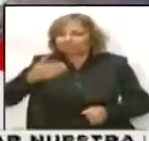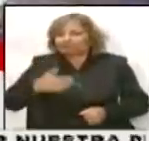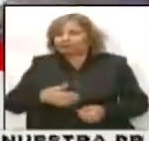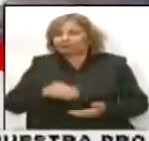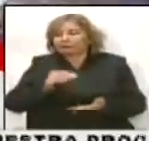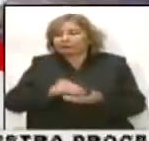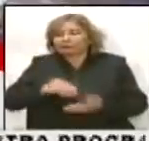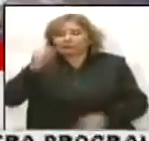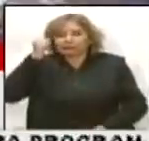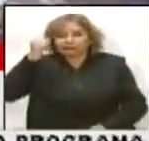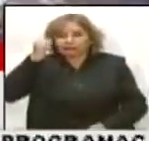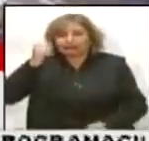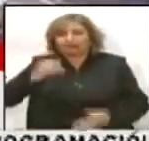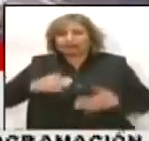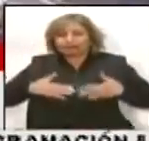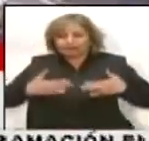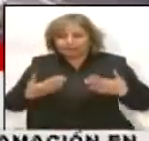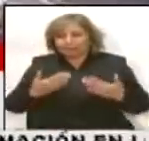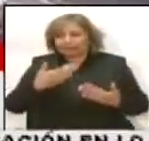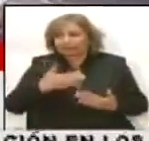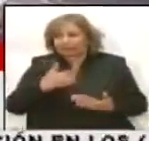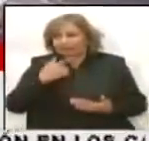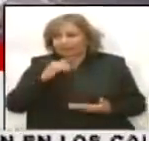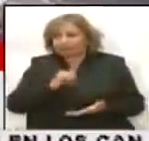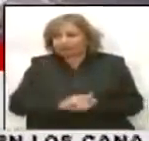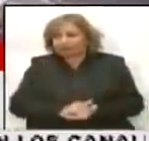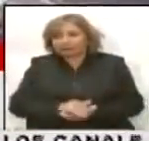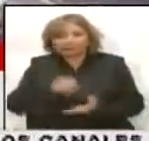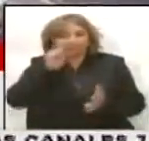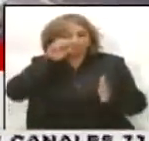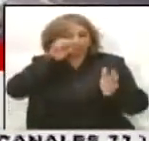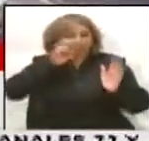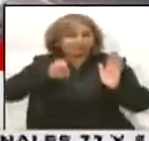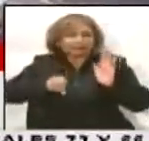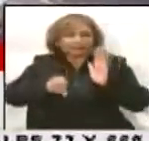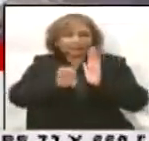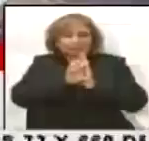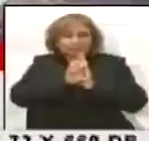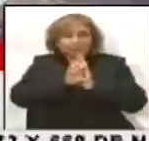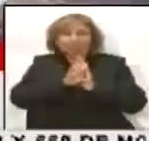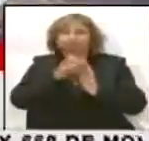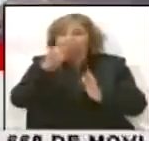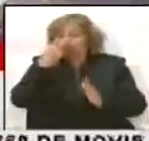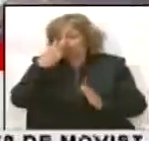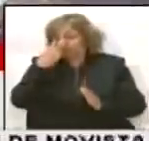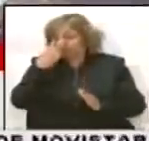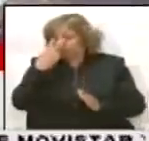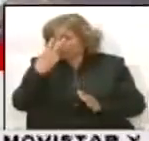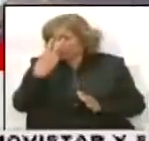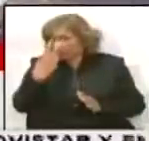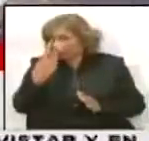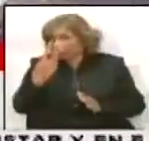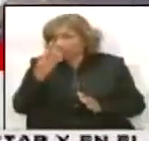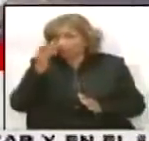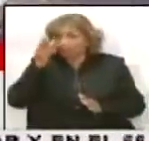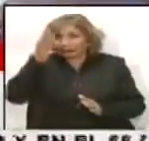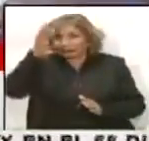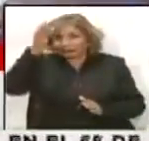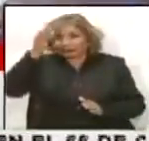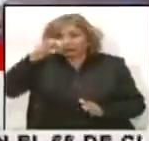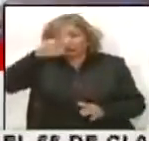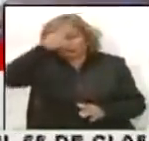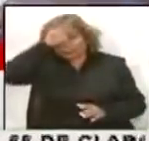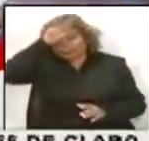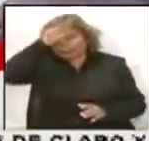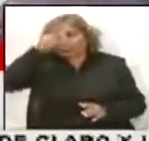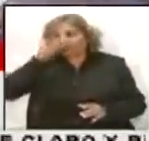a los derechos humanos, ha podido consolidarse. Creo que esos ejemplos son los que tenemos que mirar para poder avanzar hacia un Perú más reconocido y